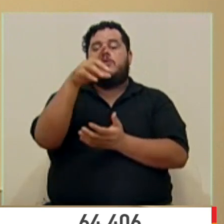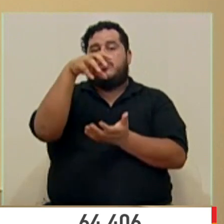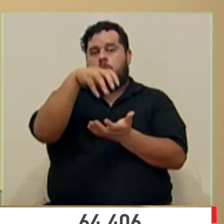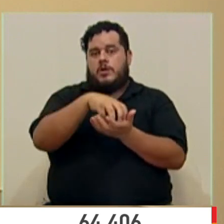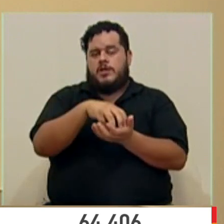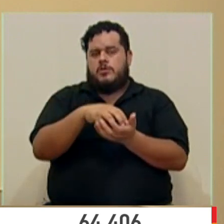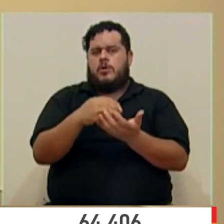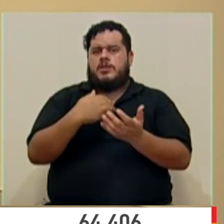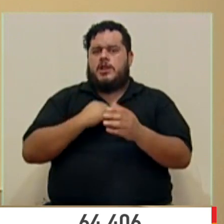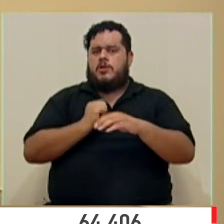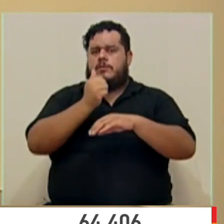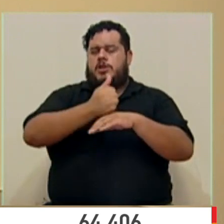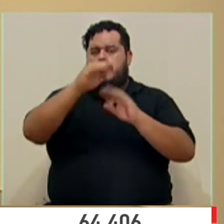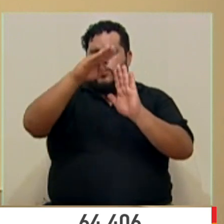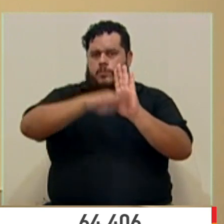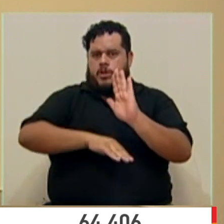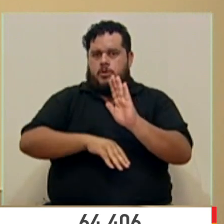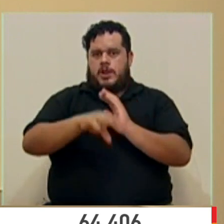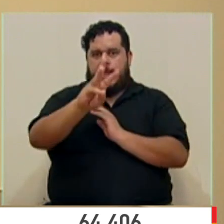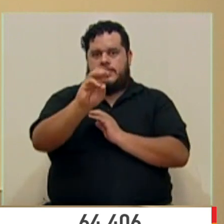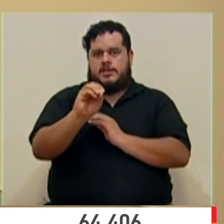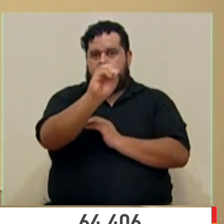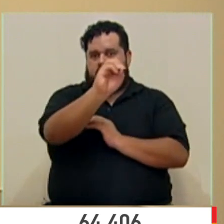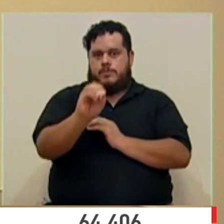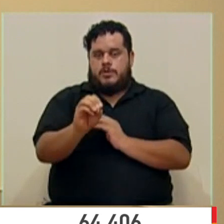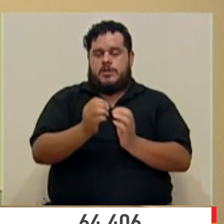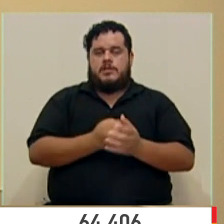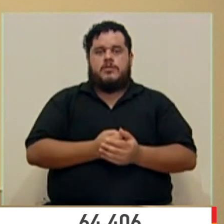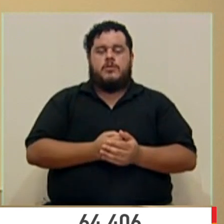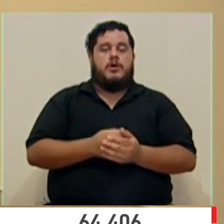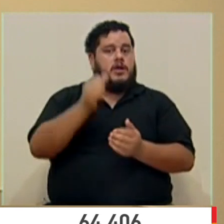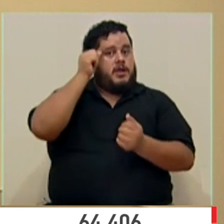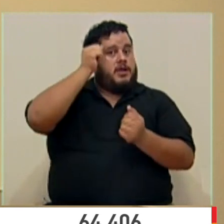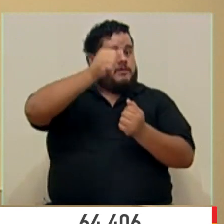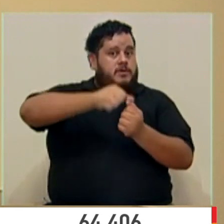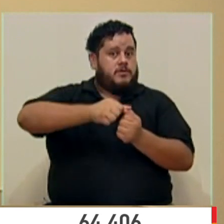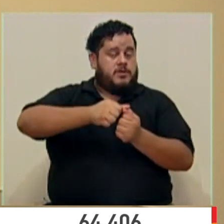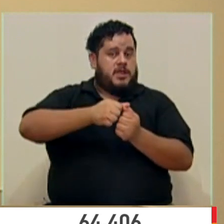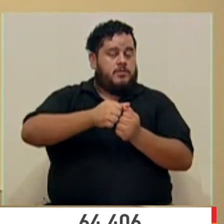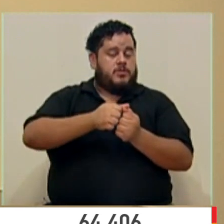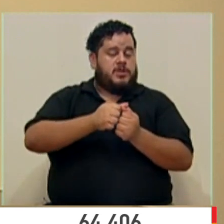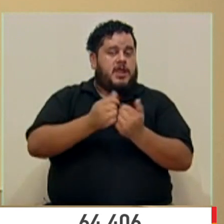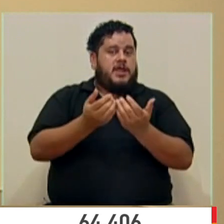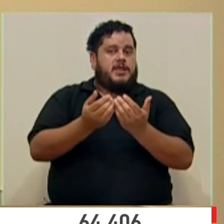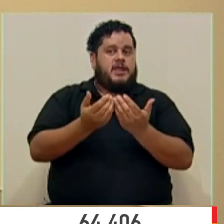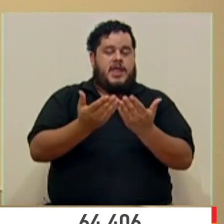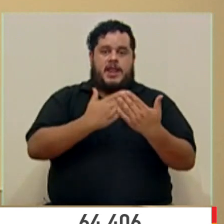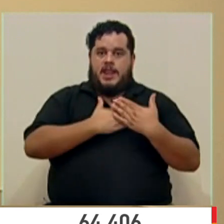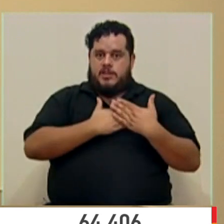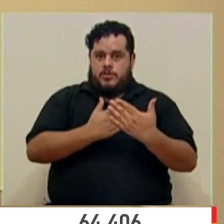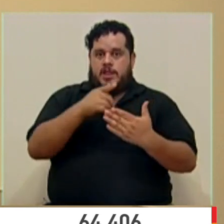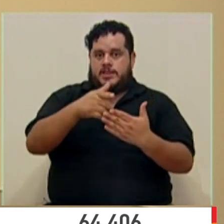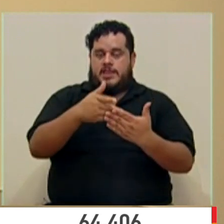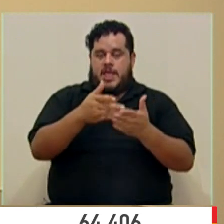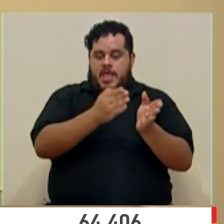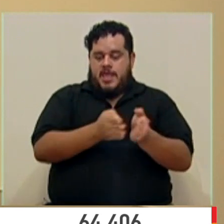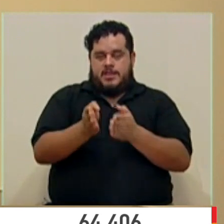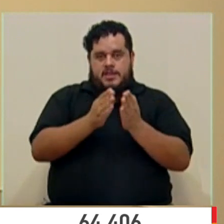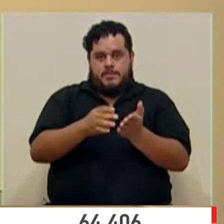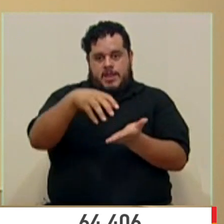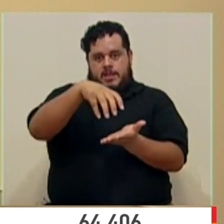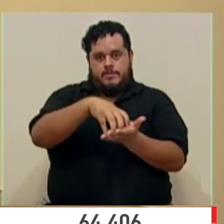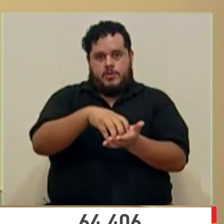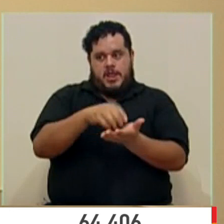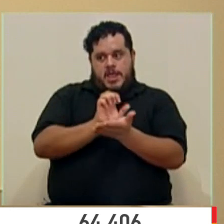una implementación menor al 60%. Recordemos que la disponibilidad de este Plan Cantonal de Prevención